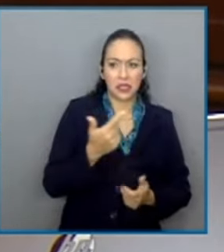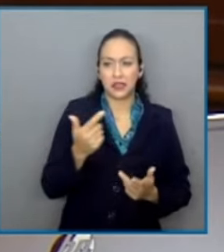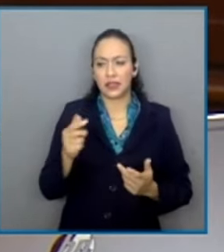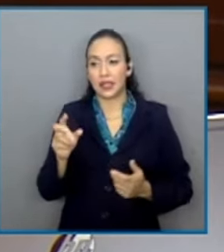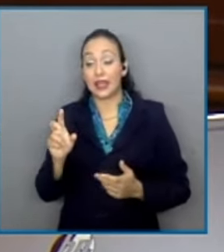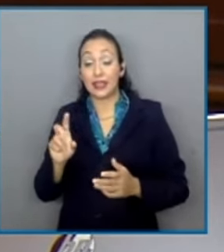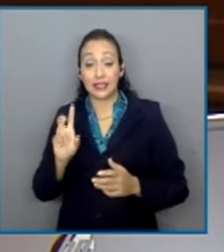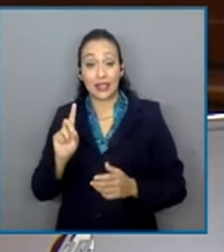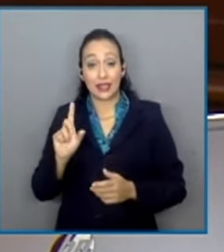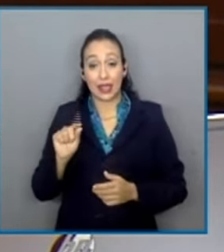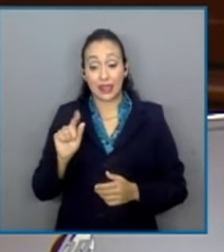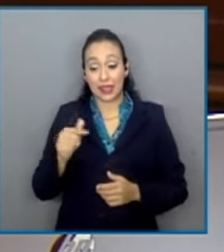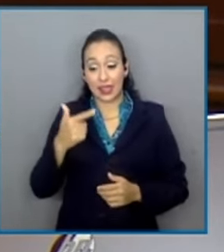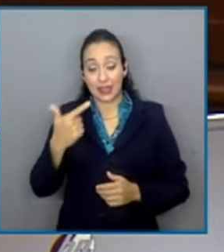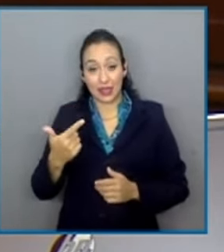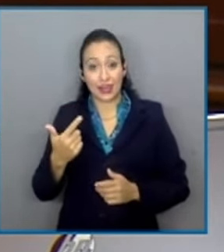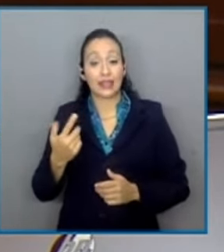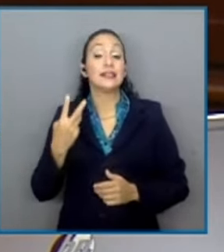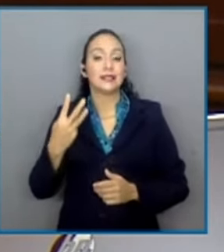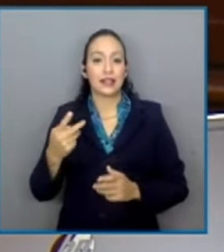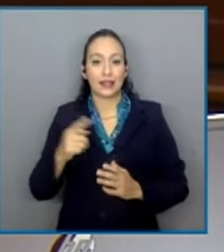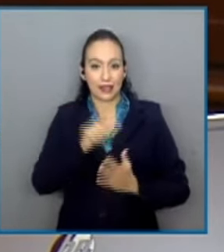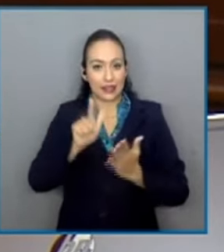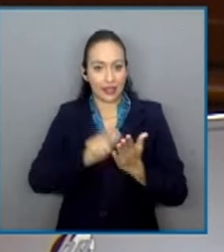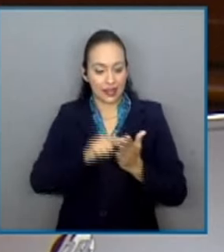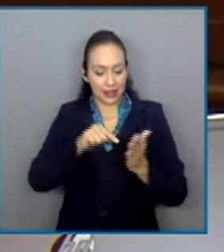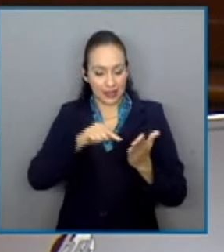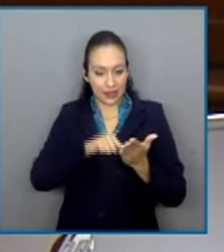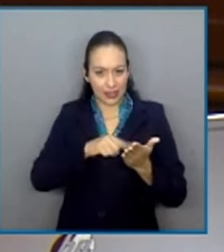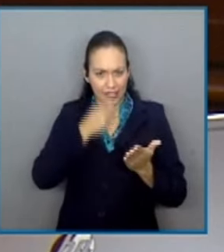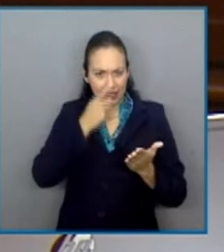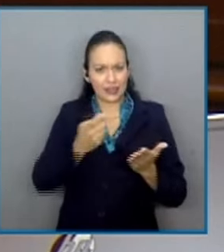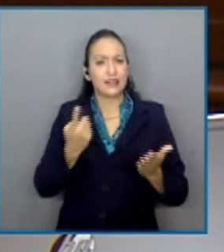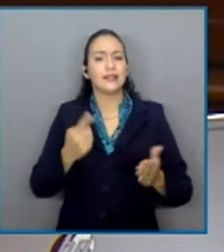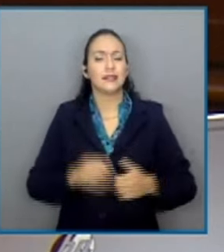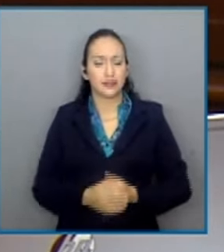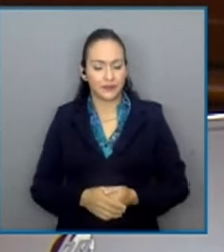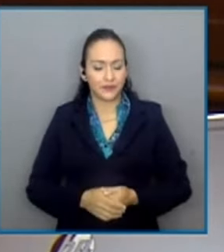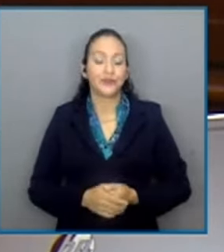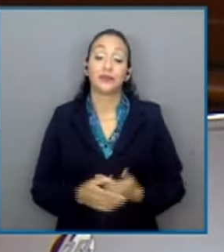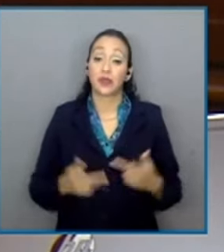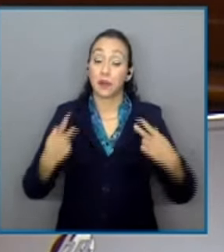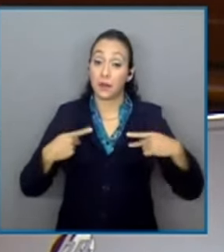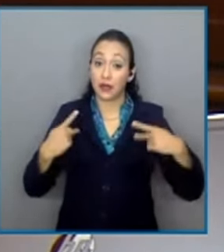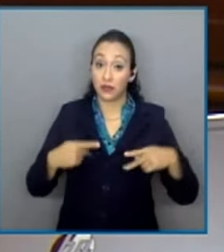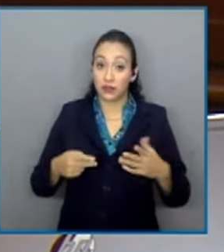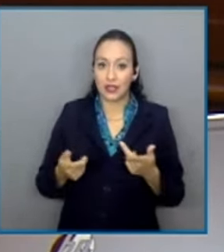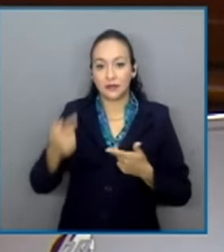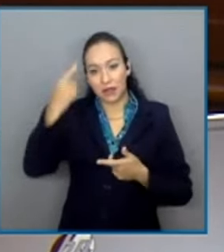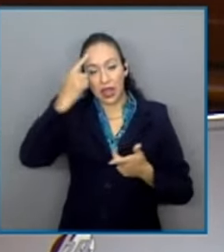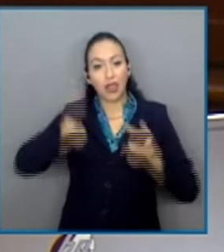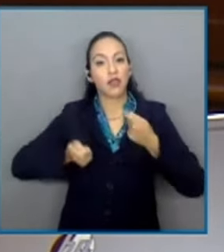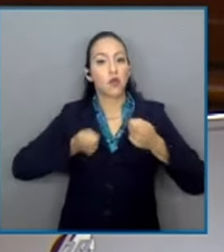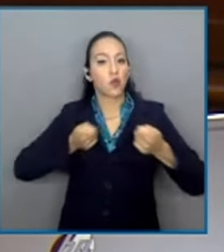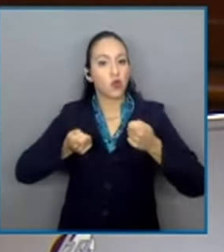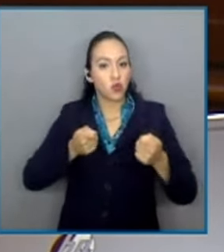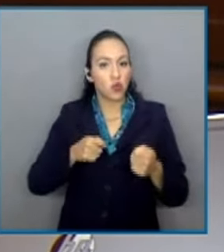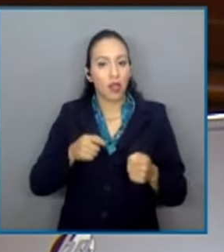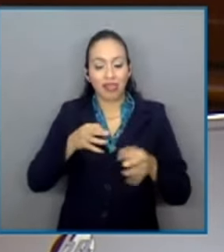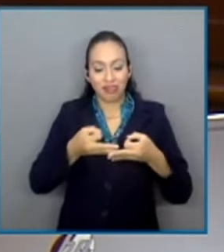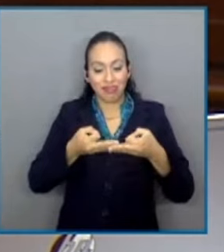Constitución Federal, la Rectoría del Desarrollo Nacional, el control de la exploración y extracción